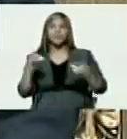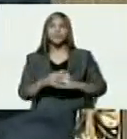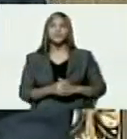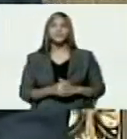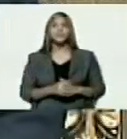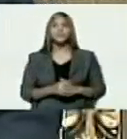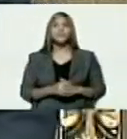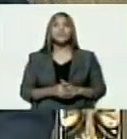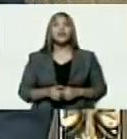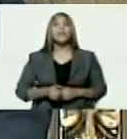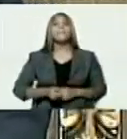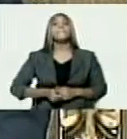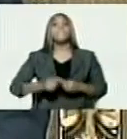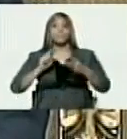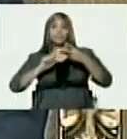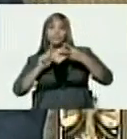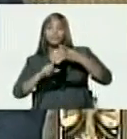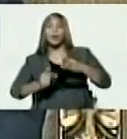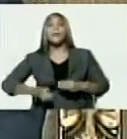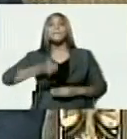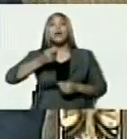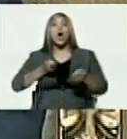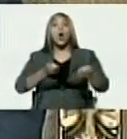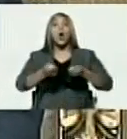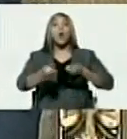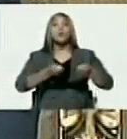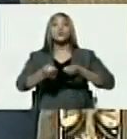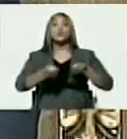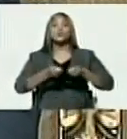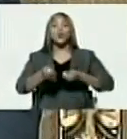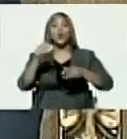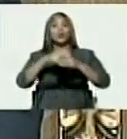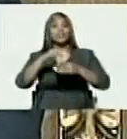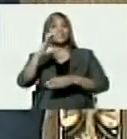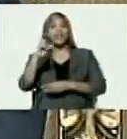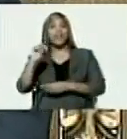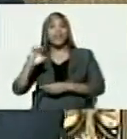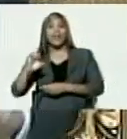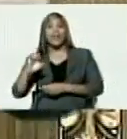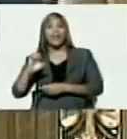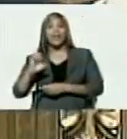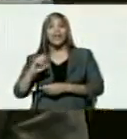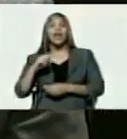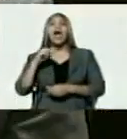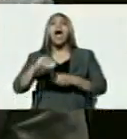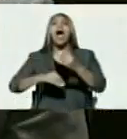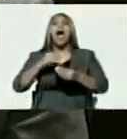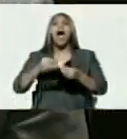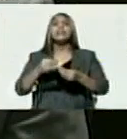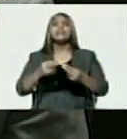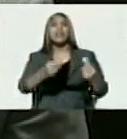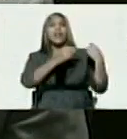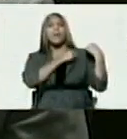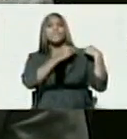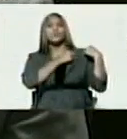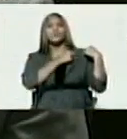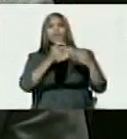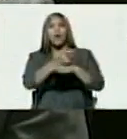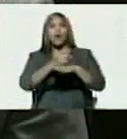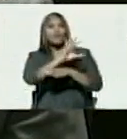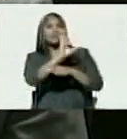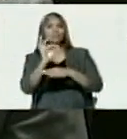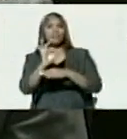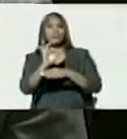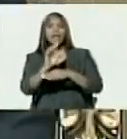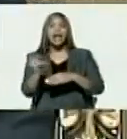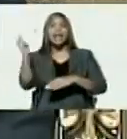Mayor control del CNE sobre la actuación de los gobernantes, nacional, regional,